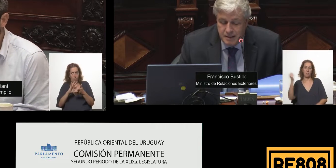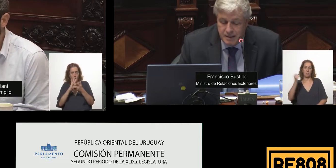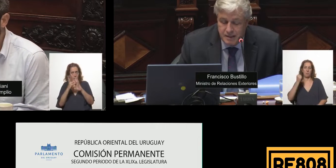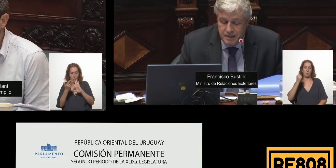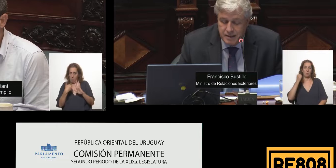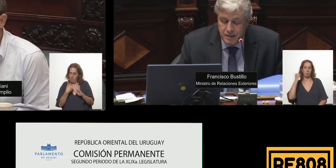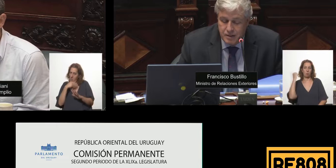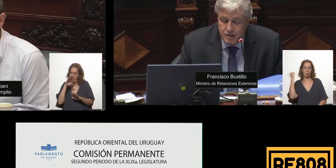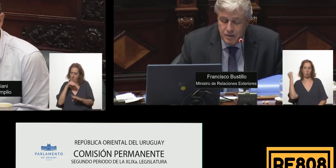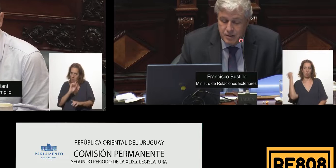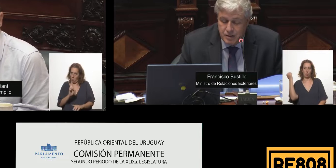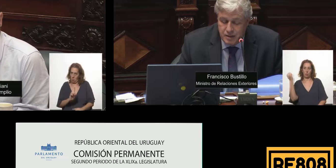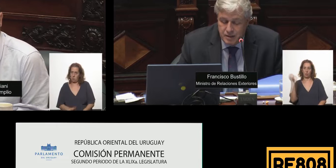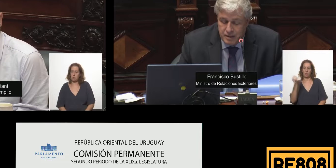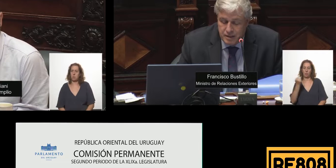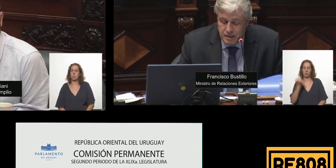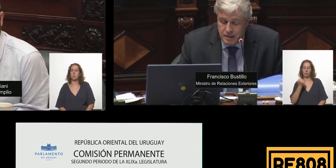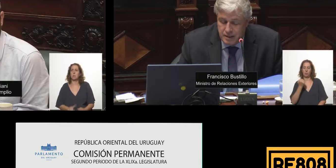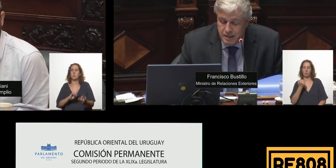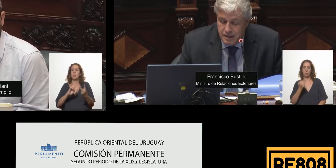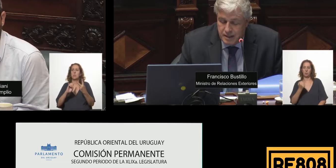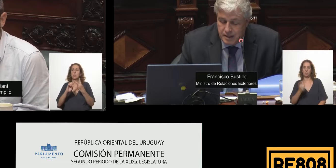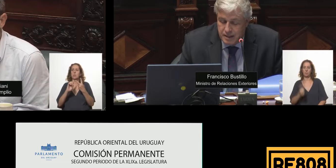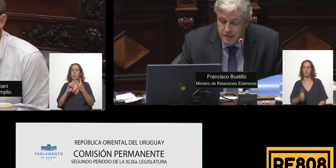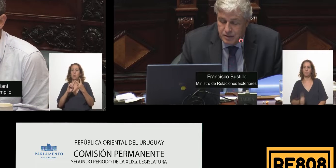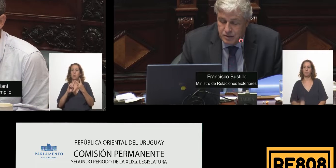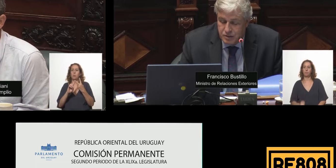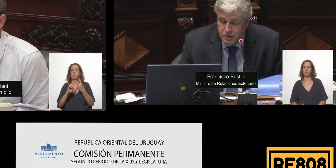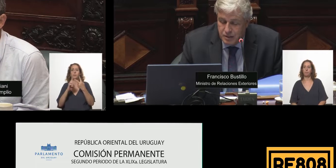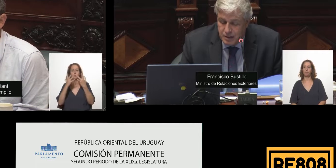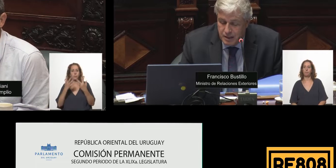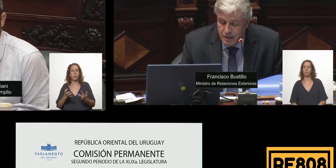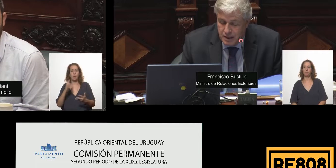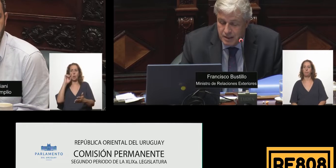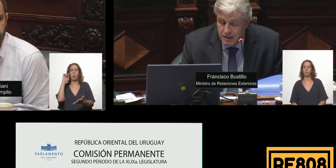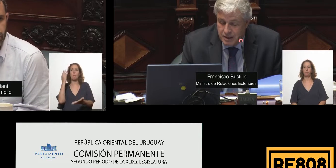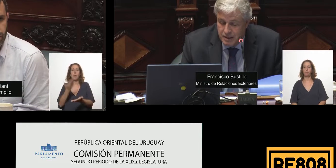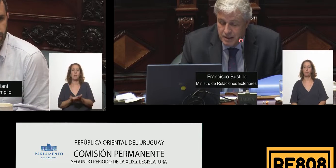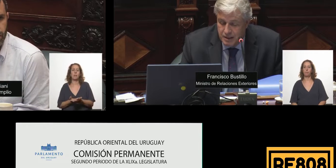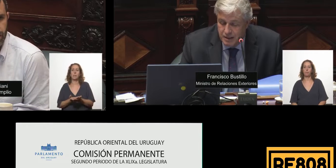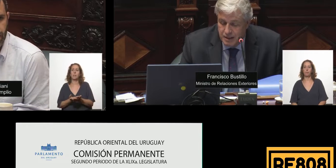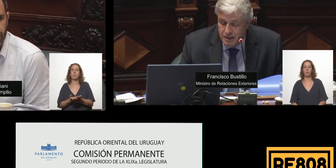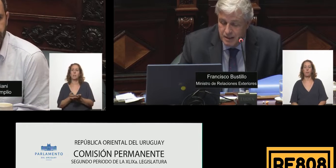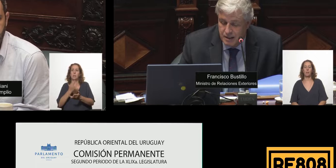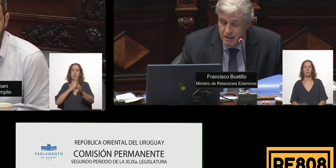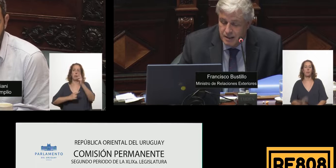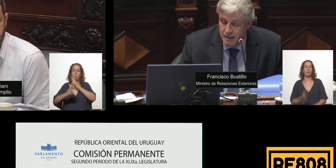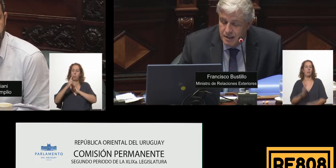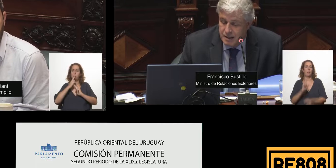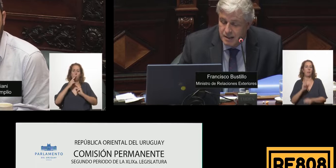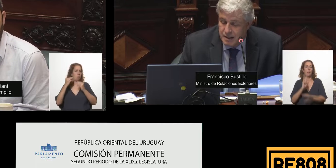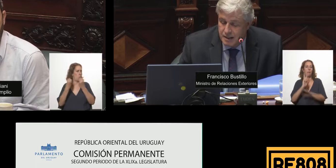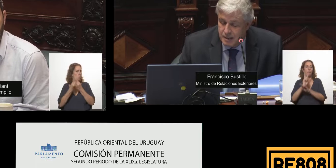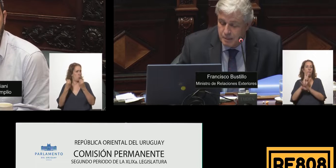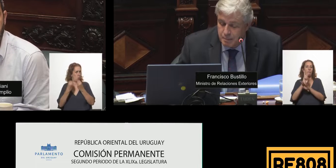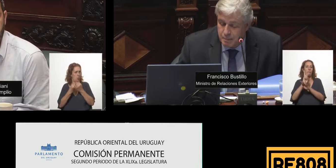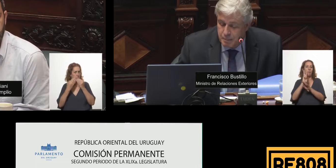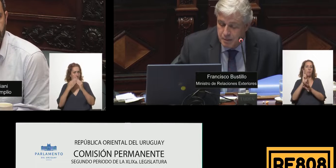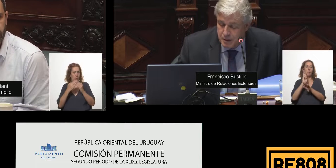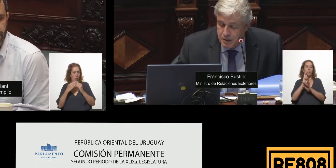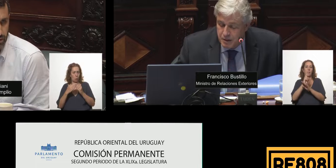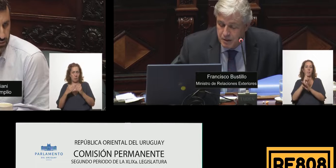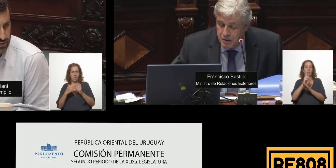generalmente. Segundo, quiero plantear que han sido contestadas muchísimas de las preguntas,